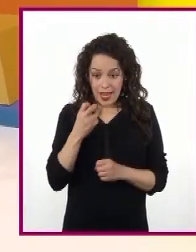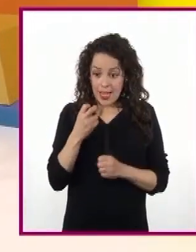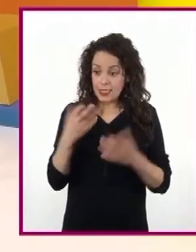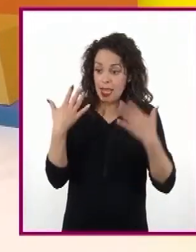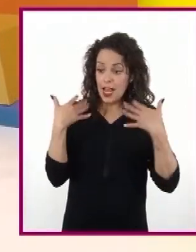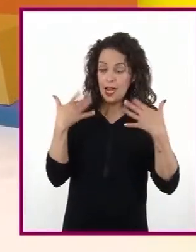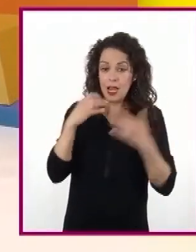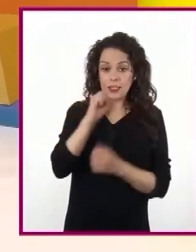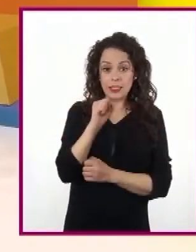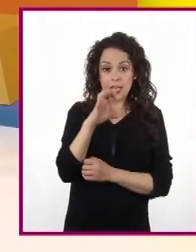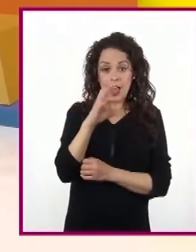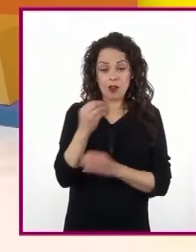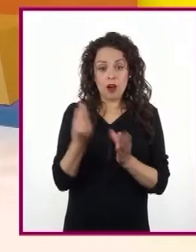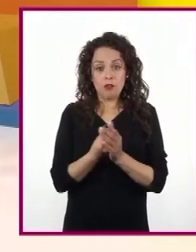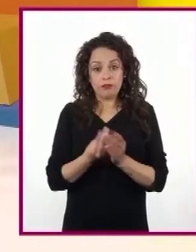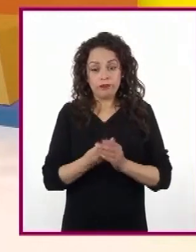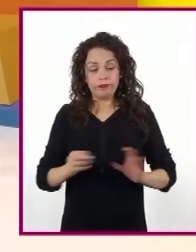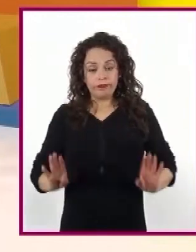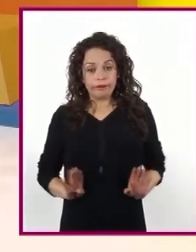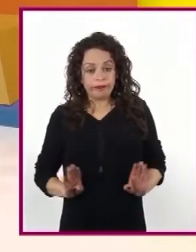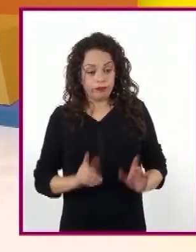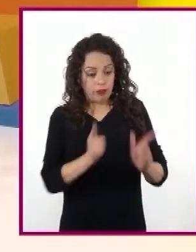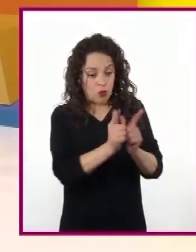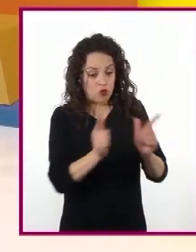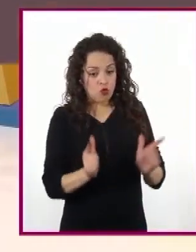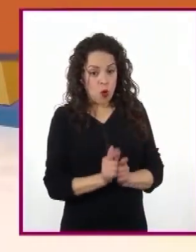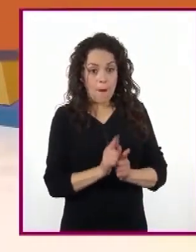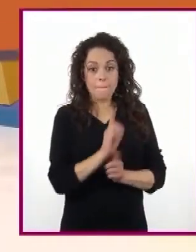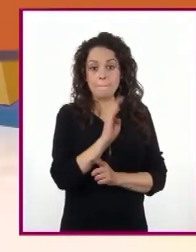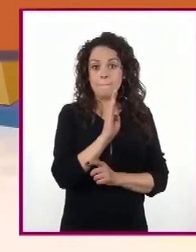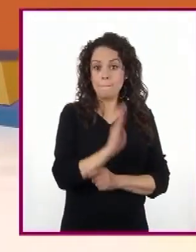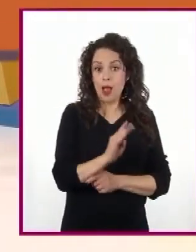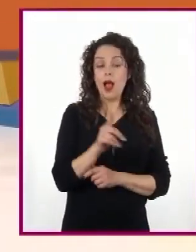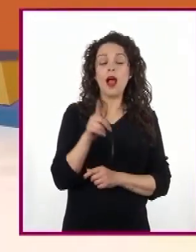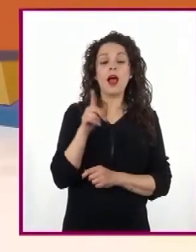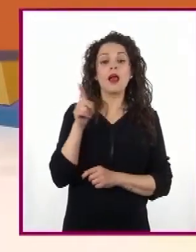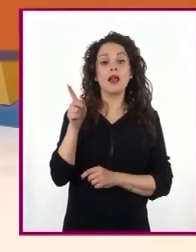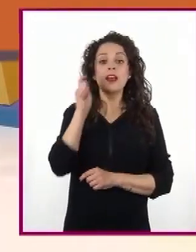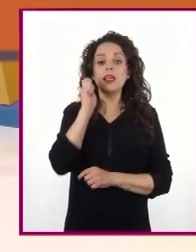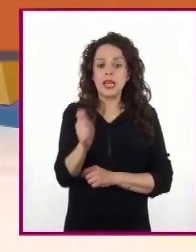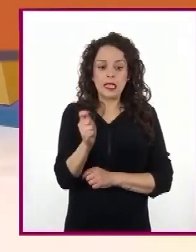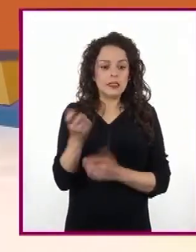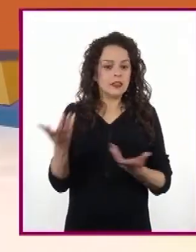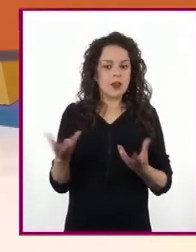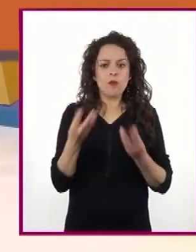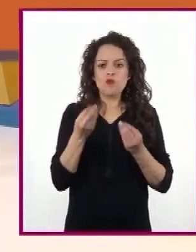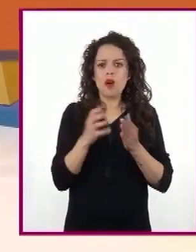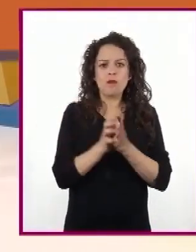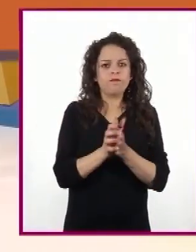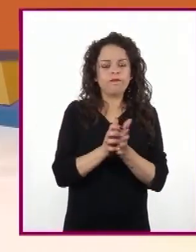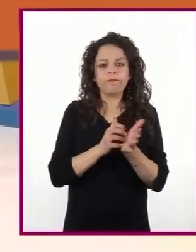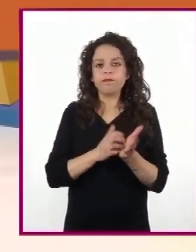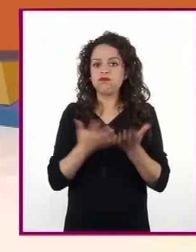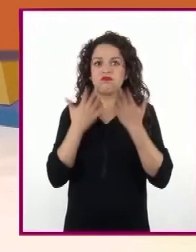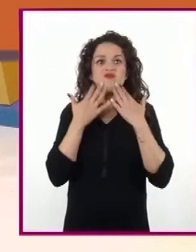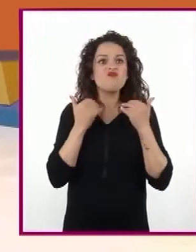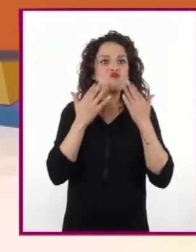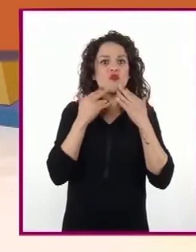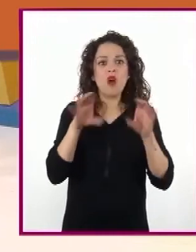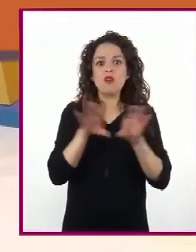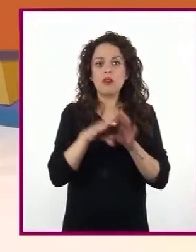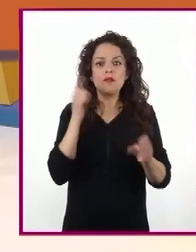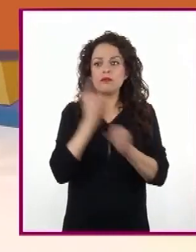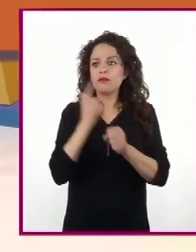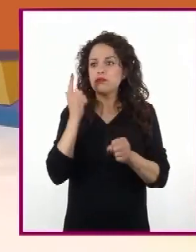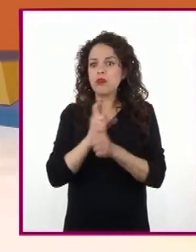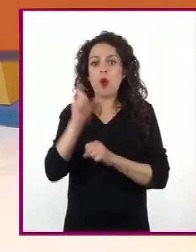secos clasificados en el grupo B, la precipitación es tan escasa que no es posible determinar ningún régimen